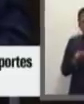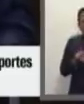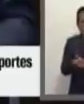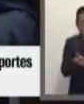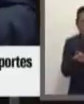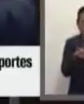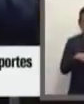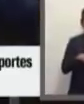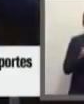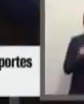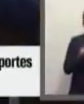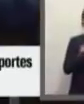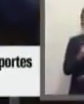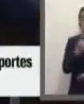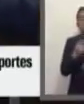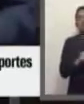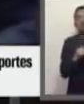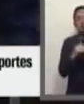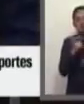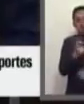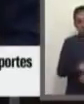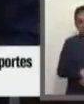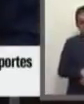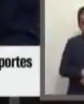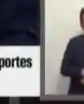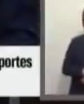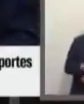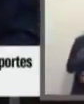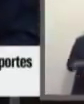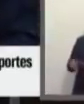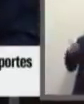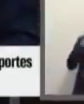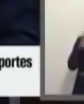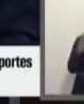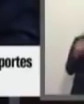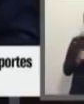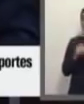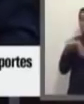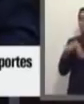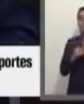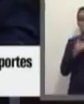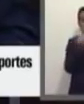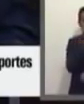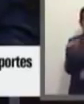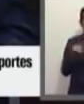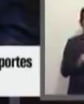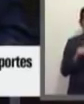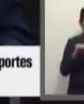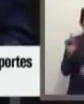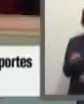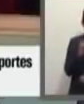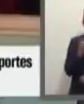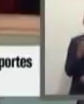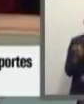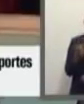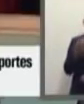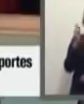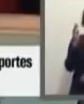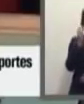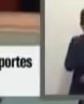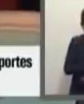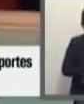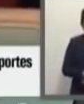baja, pero tampoco es la cantidad multimillonaria que en ocasiones se menciona de 600 millones de dólares, totalmente falso. Se